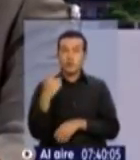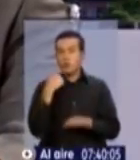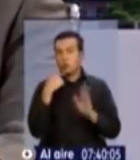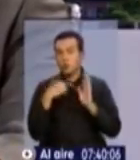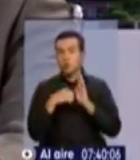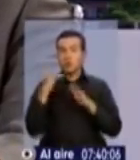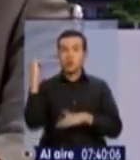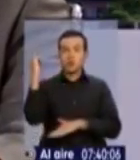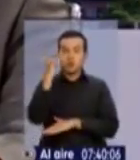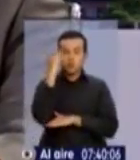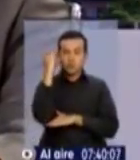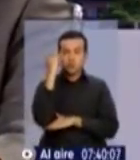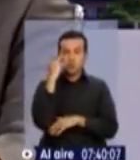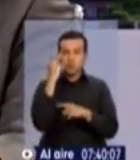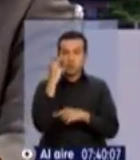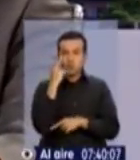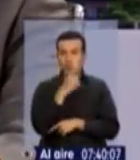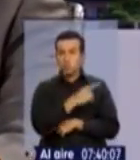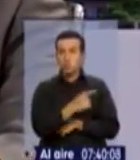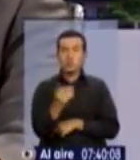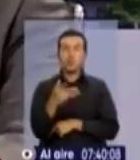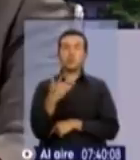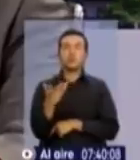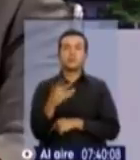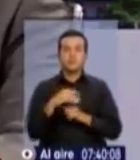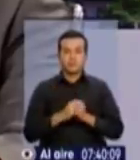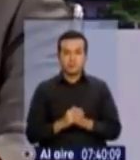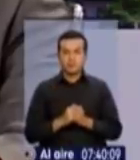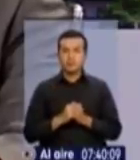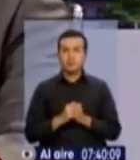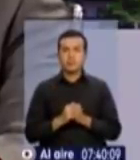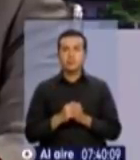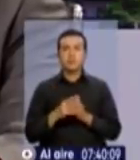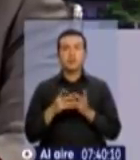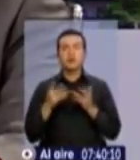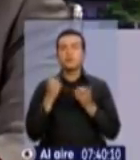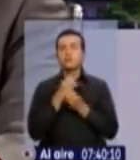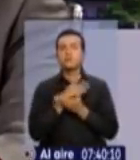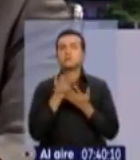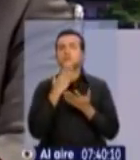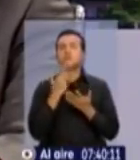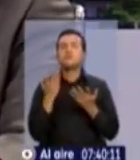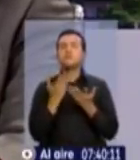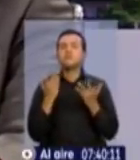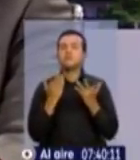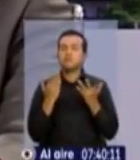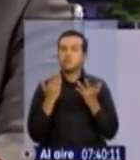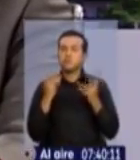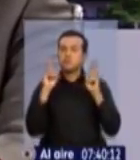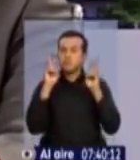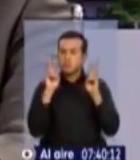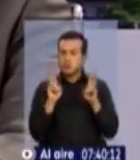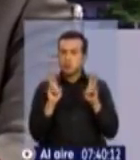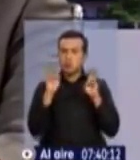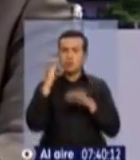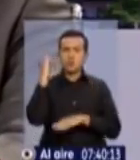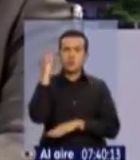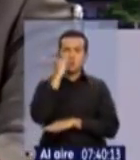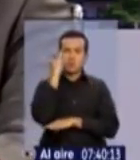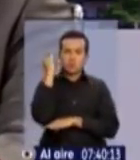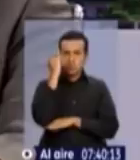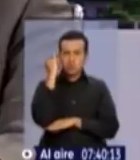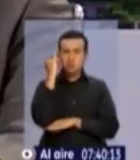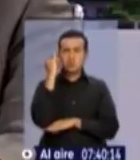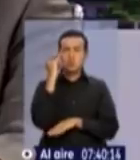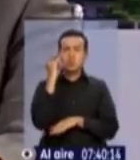presentan una una gráfica que habla del componente del sector industrial en el producto interno